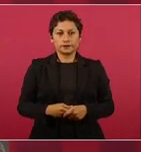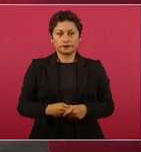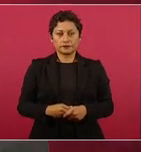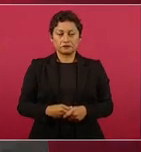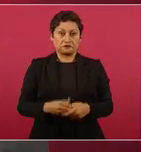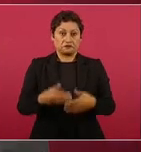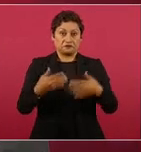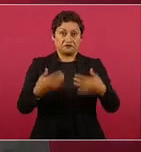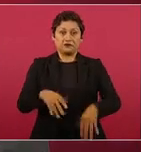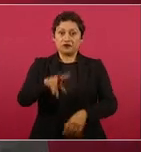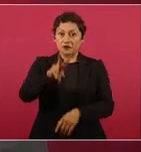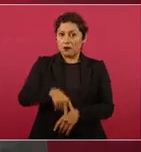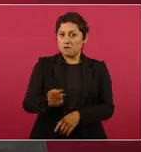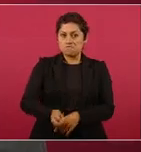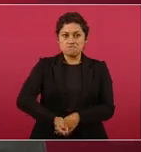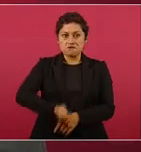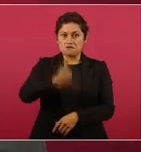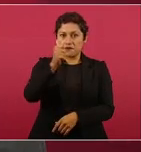inédito